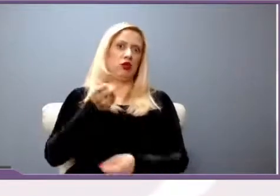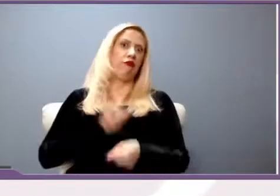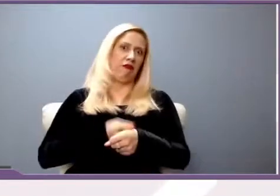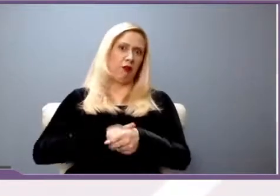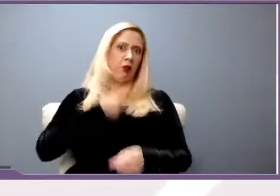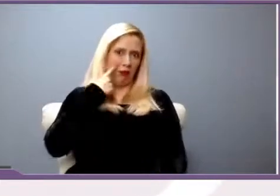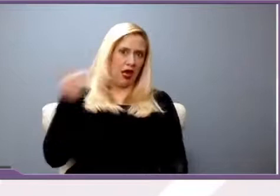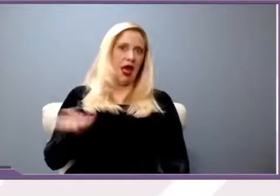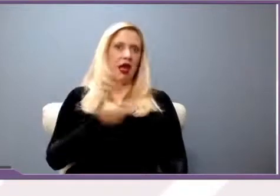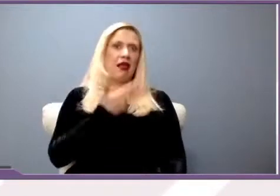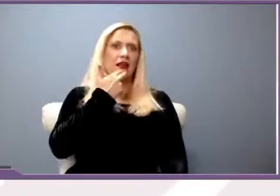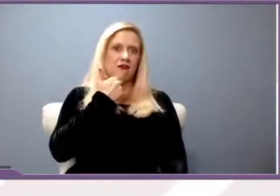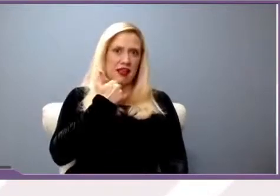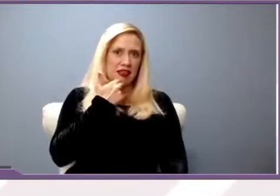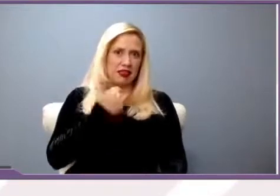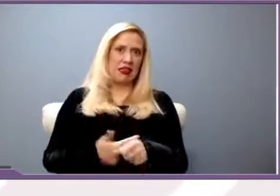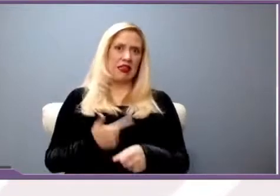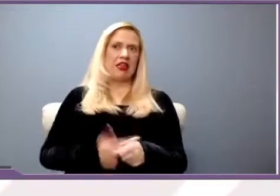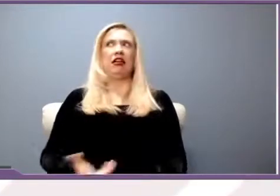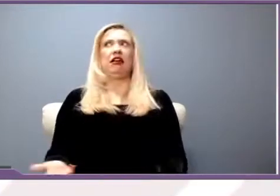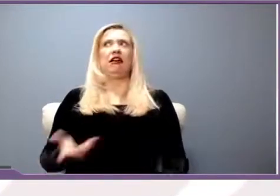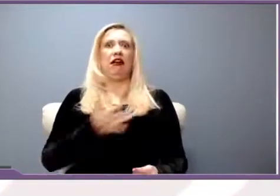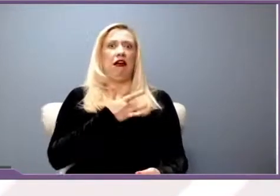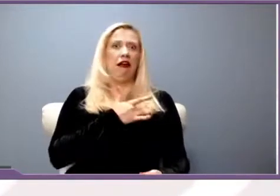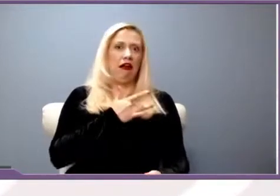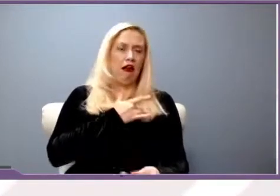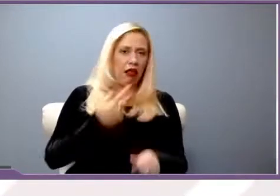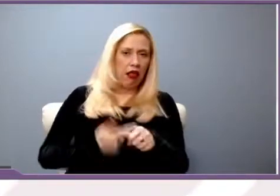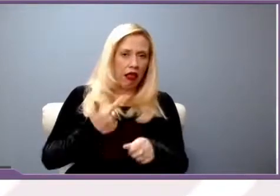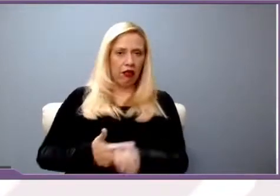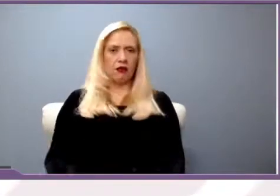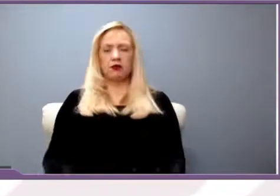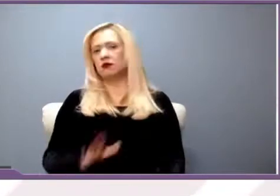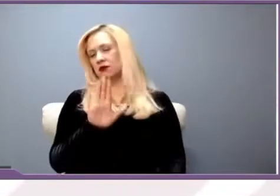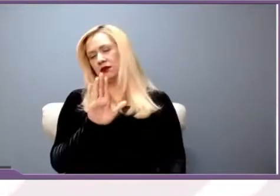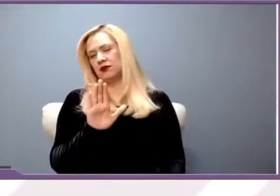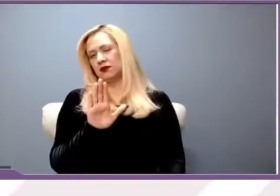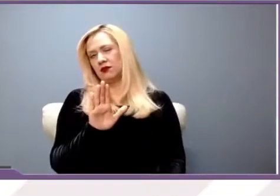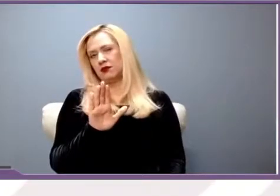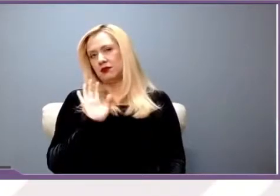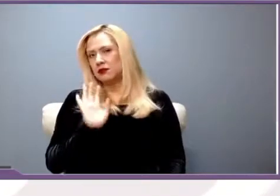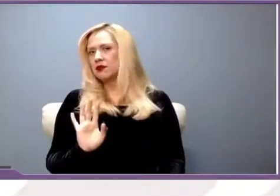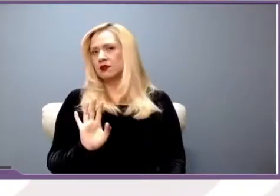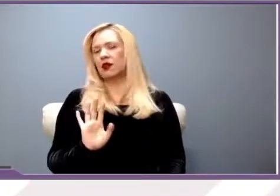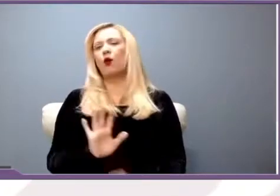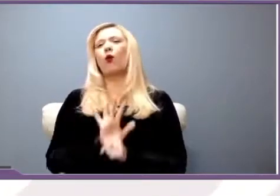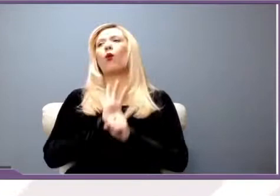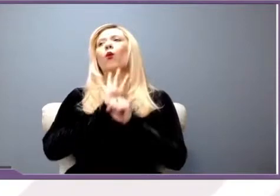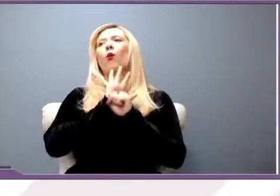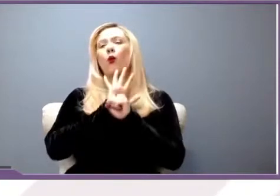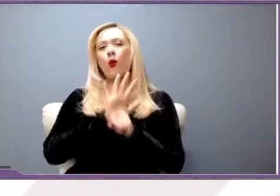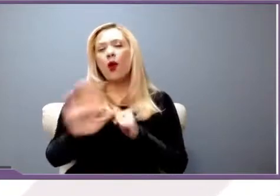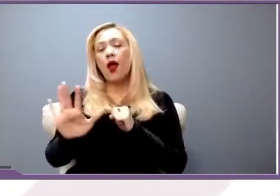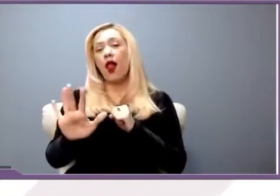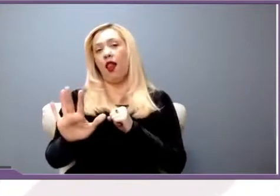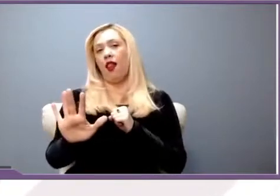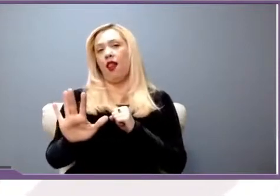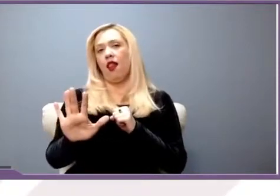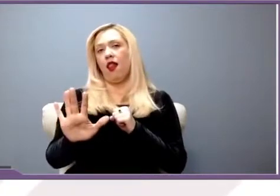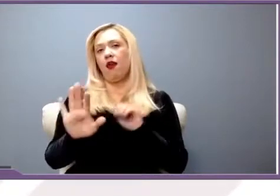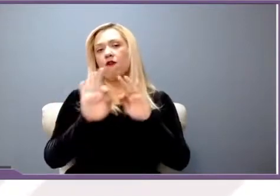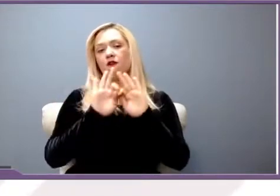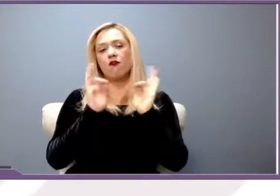las voces de las personas gordas, ¿no? De quienes están viviendo en esta condición, de cuáles son las formas, no solo